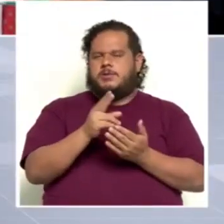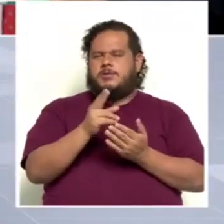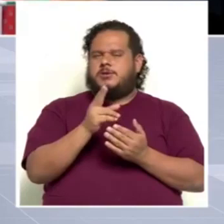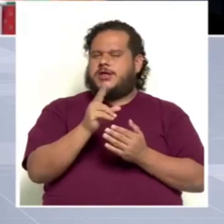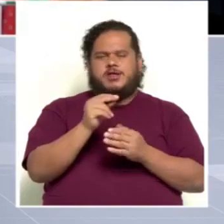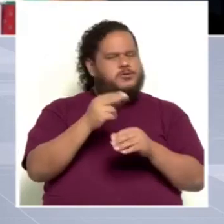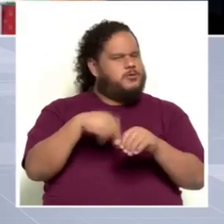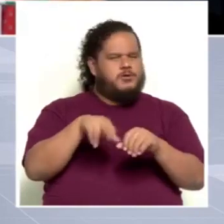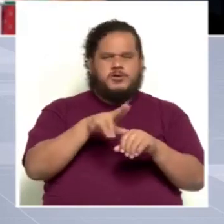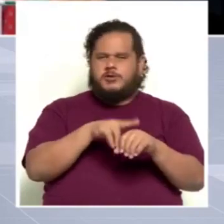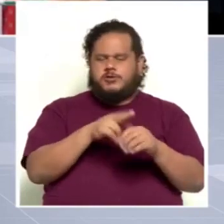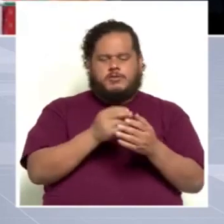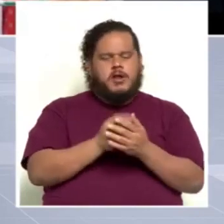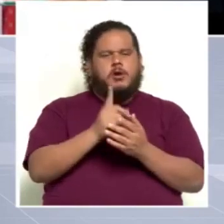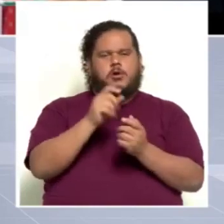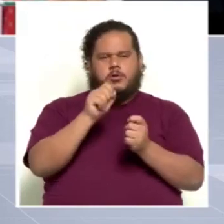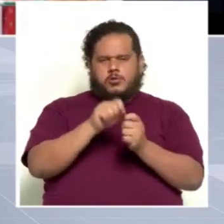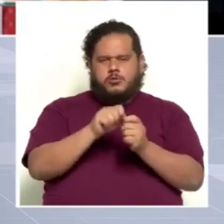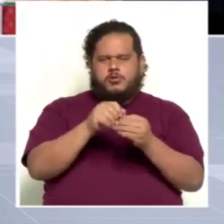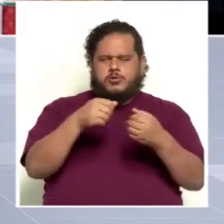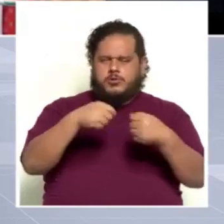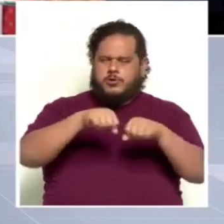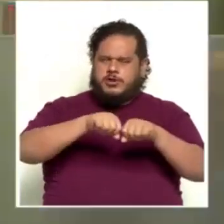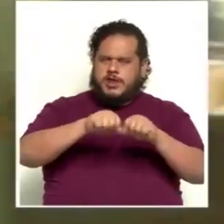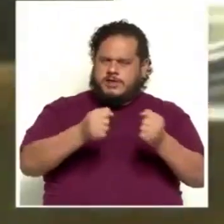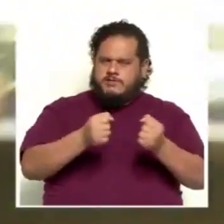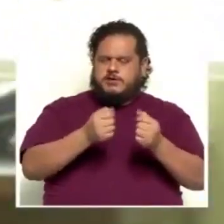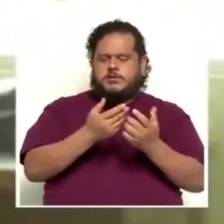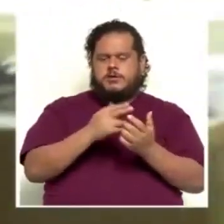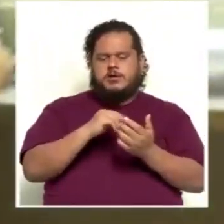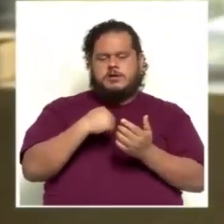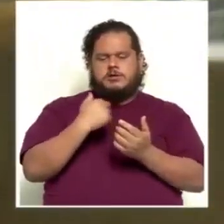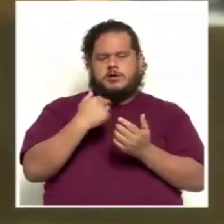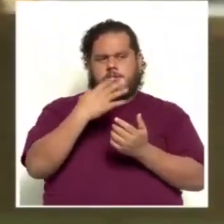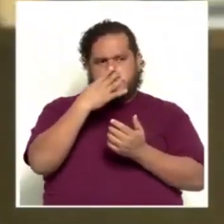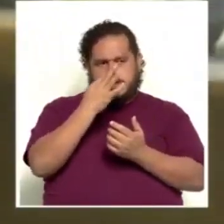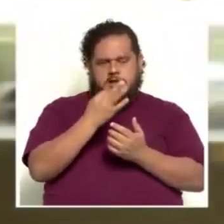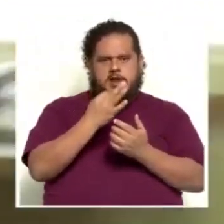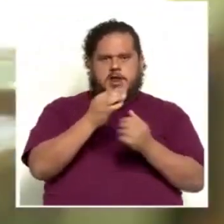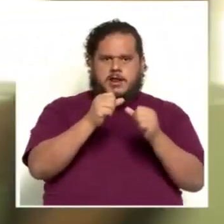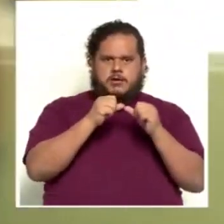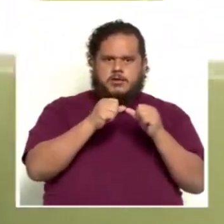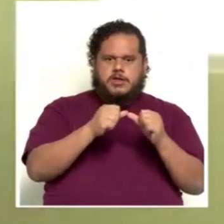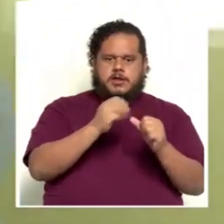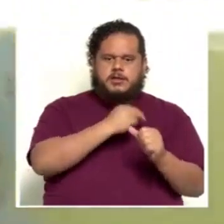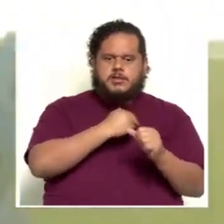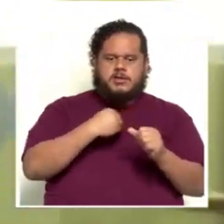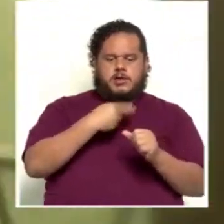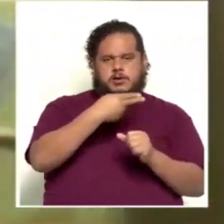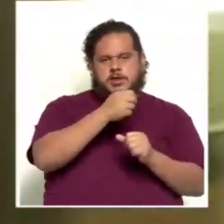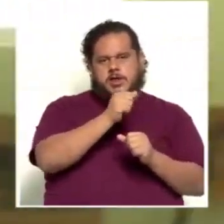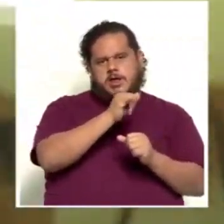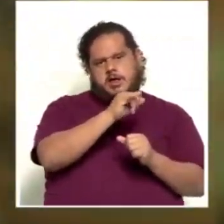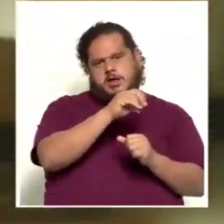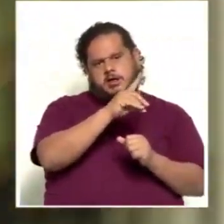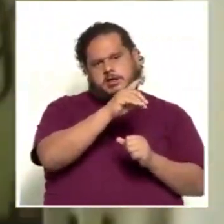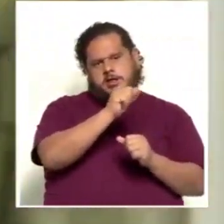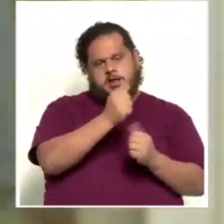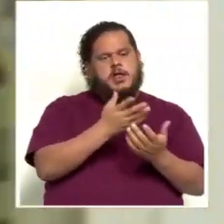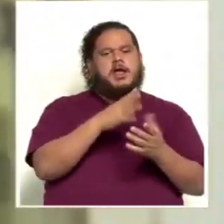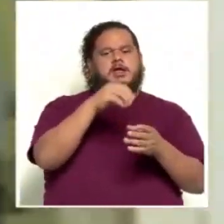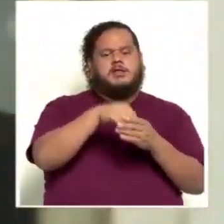modo, ¿verdad? Un punto de inflexión entre lo que se consideraba era constante en el Ministerio de Hacienda y dentro de un gobierno